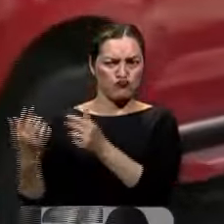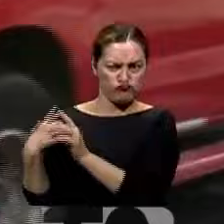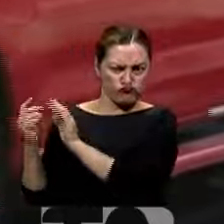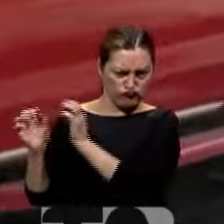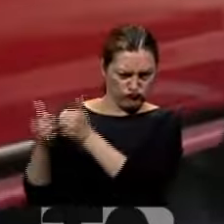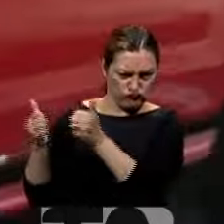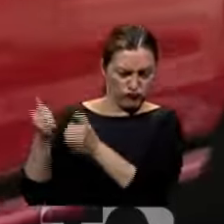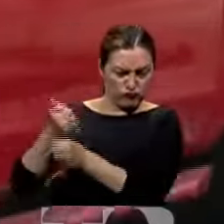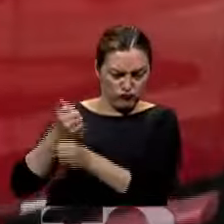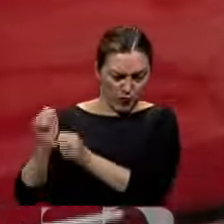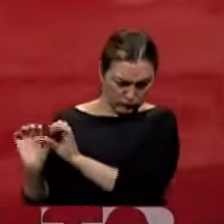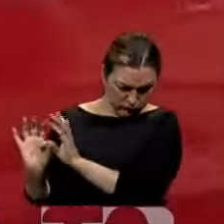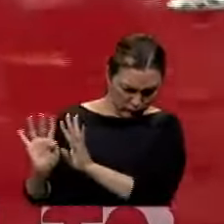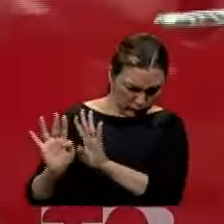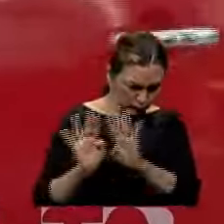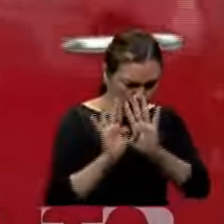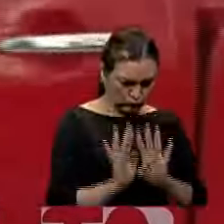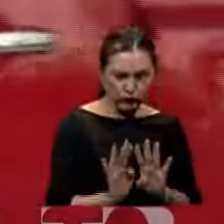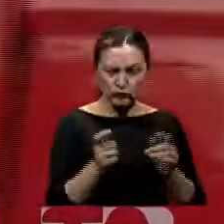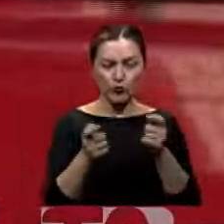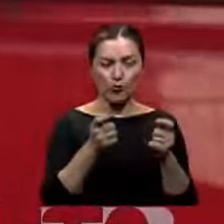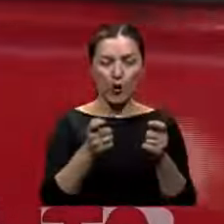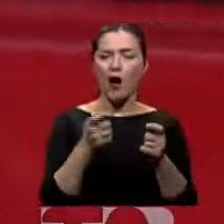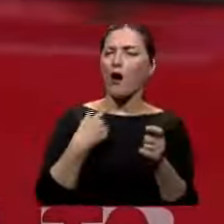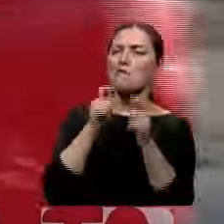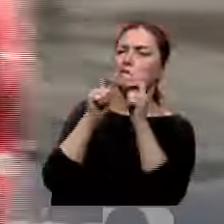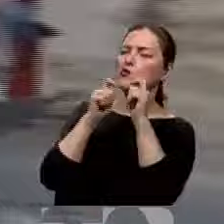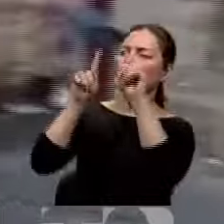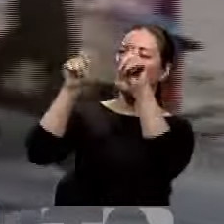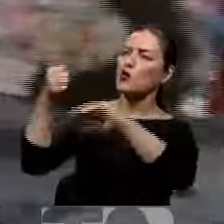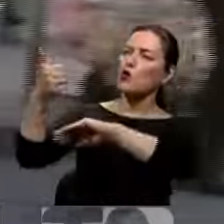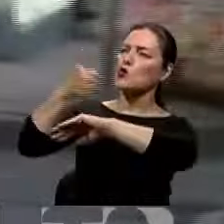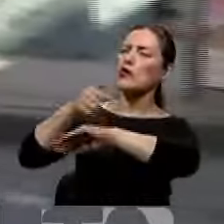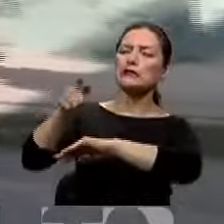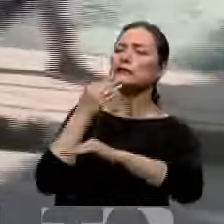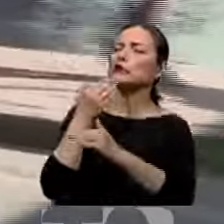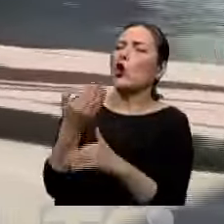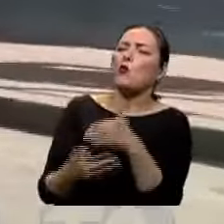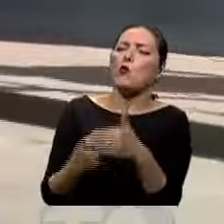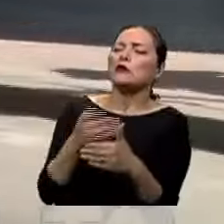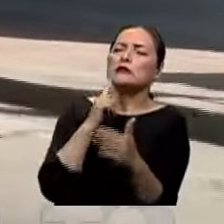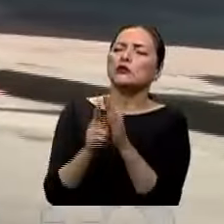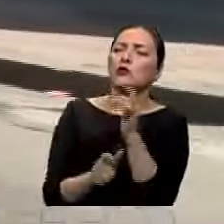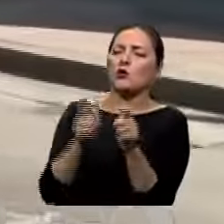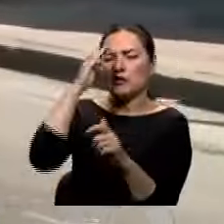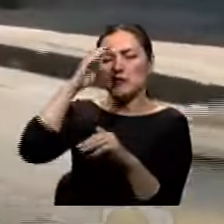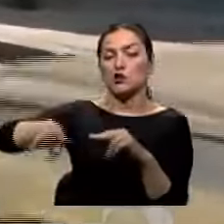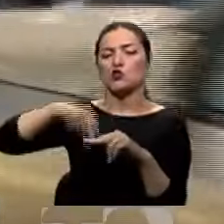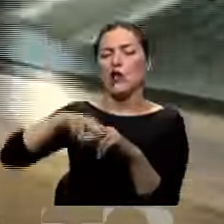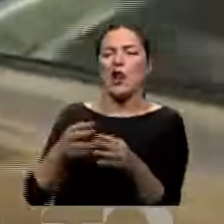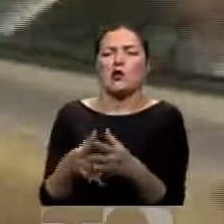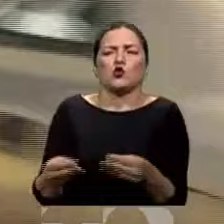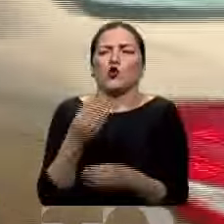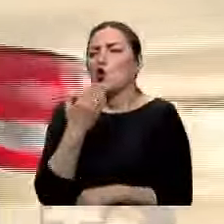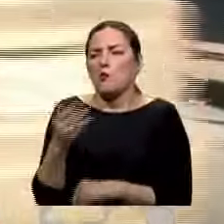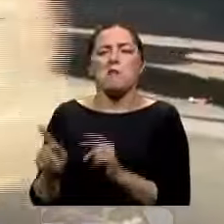nos dé mayores detalles en torno al operativo que se está llevando a cabo y que estas denuncias, cómo están siendo abordadas por parte de la Policía Nacional. Muy buenos días.